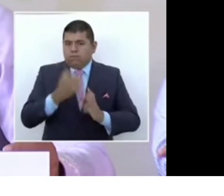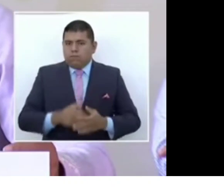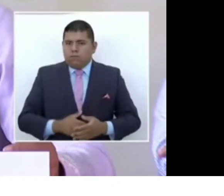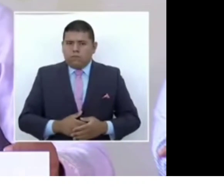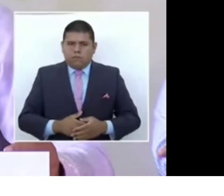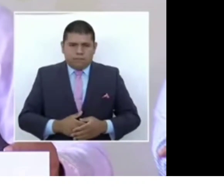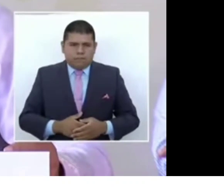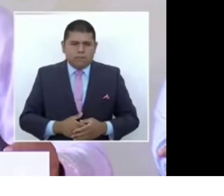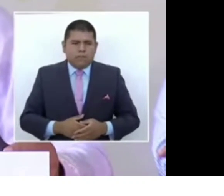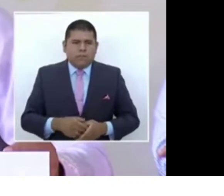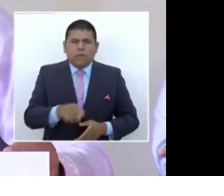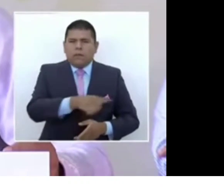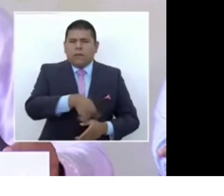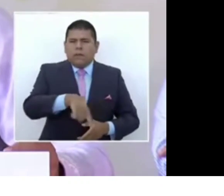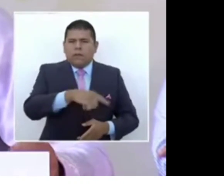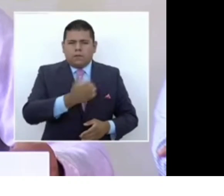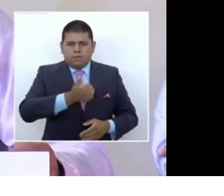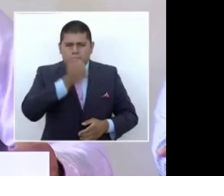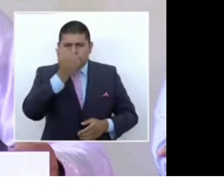quienes estén